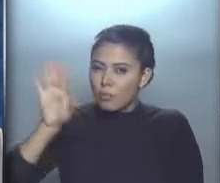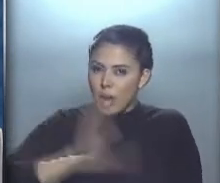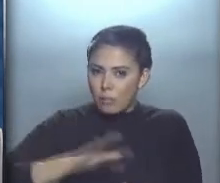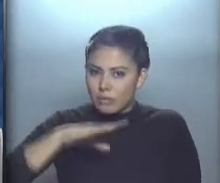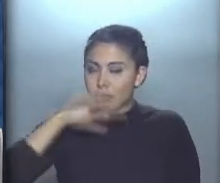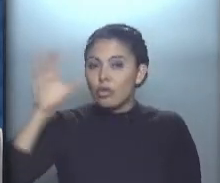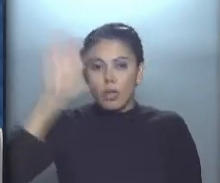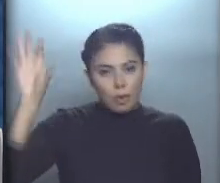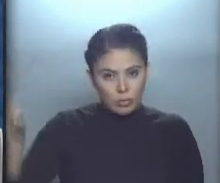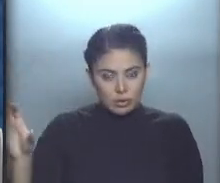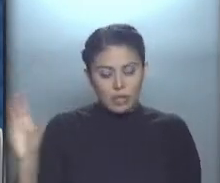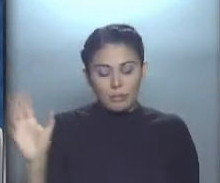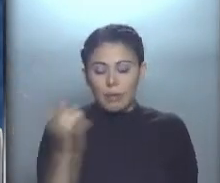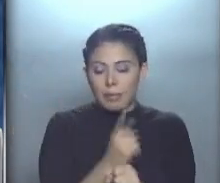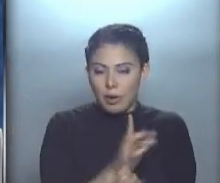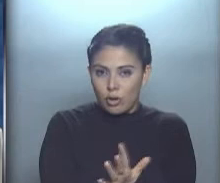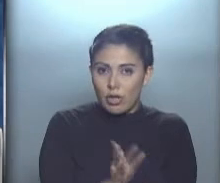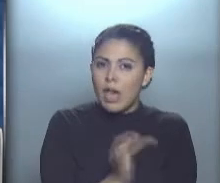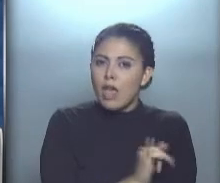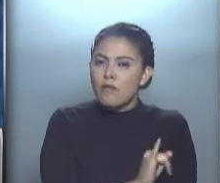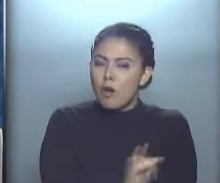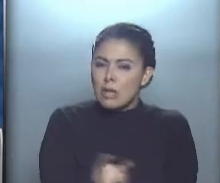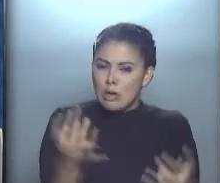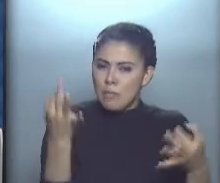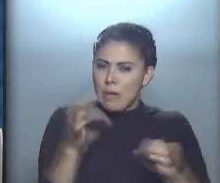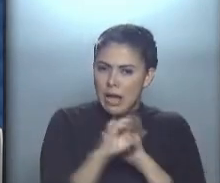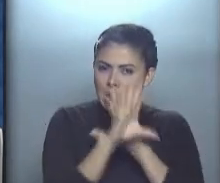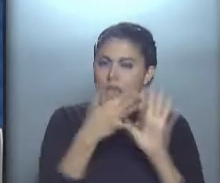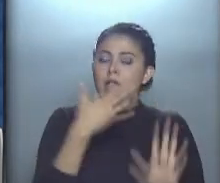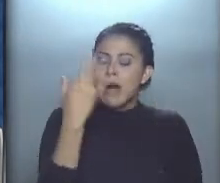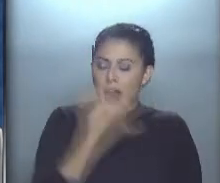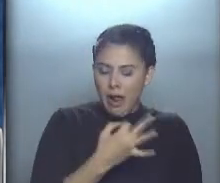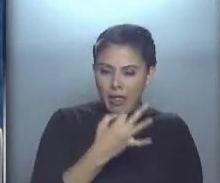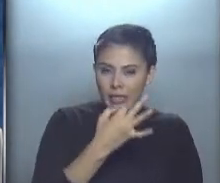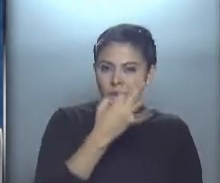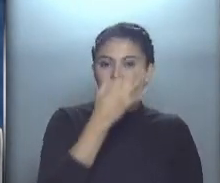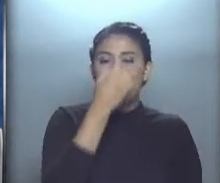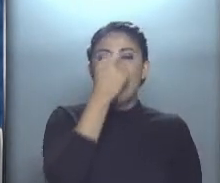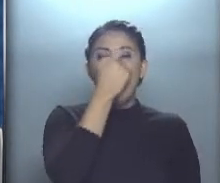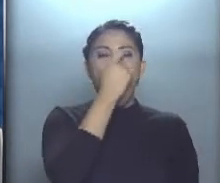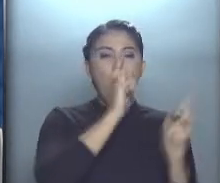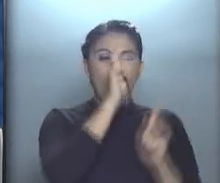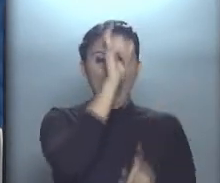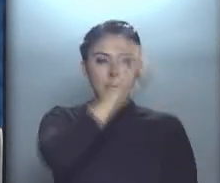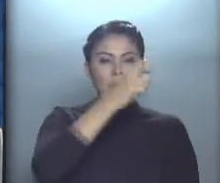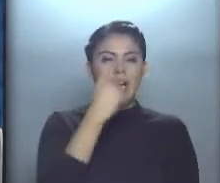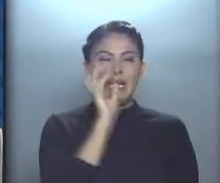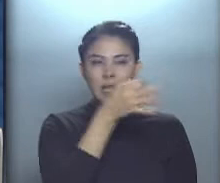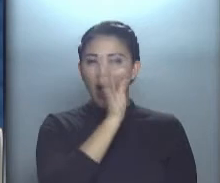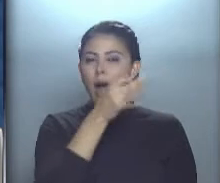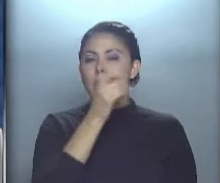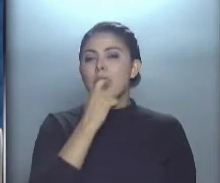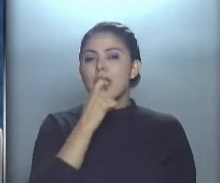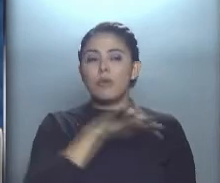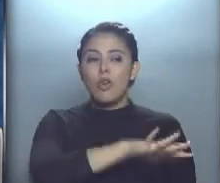provincias. Primero, ¿hay información fehaciente o verosímil de que haya agentes identificados en los